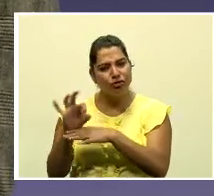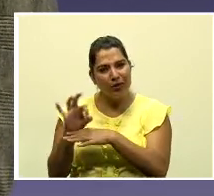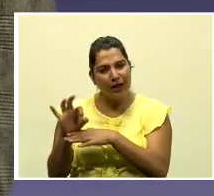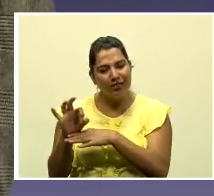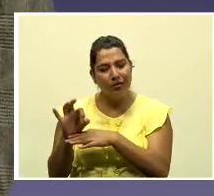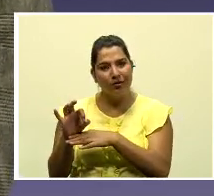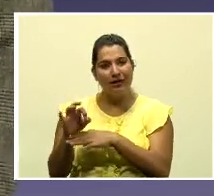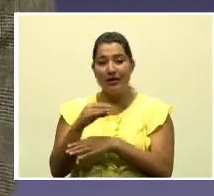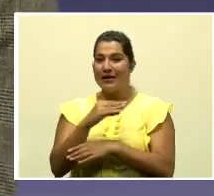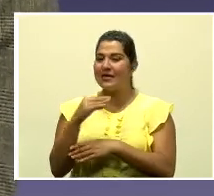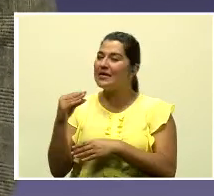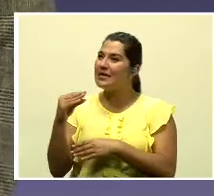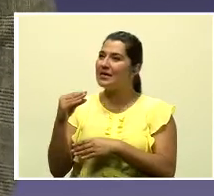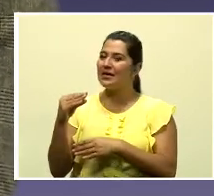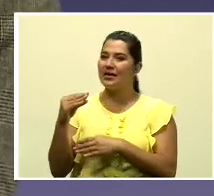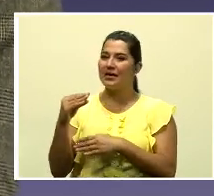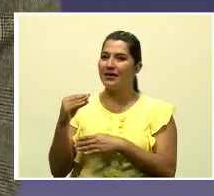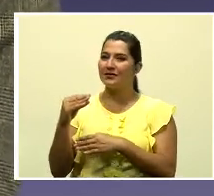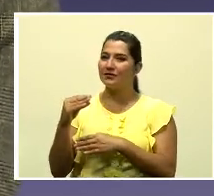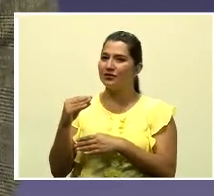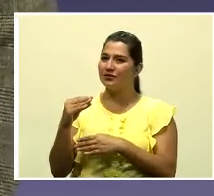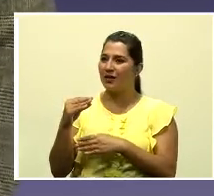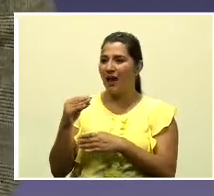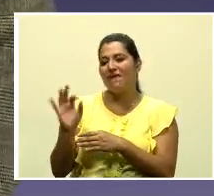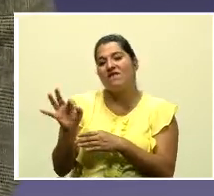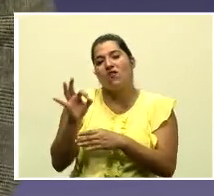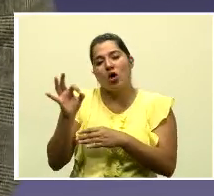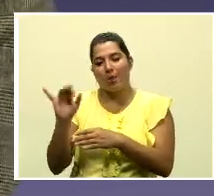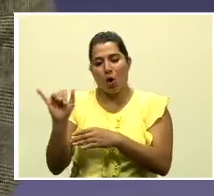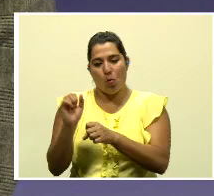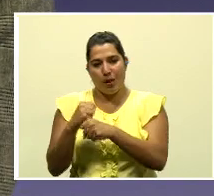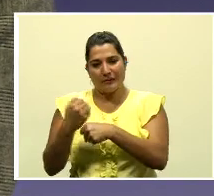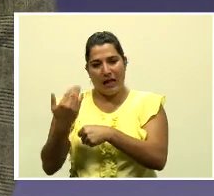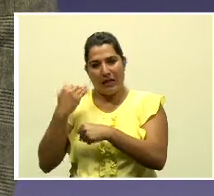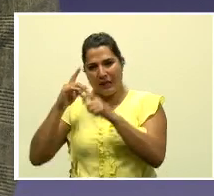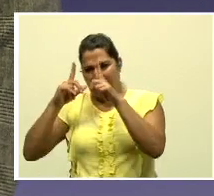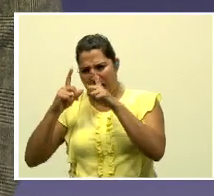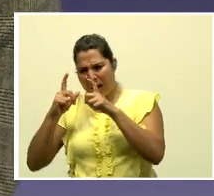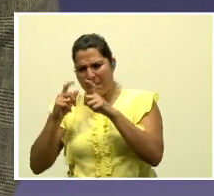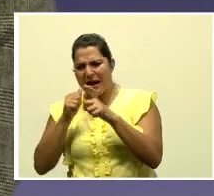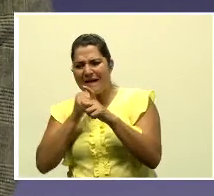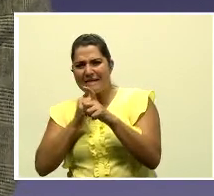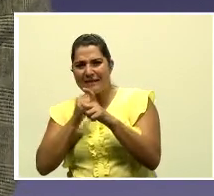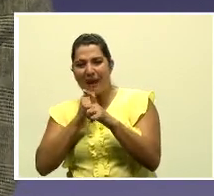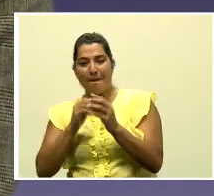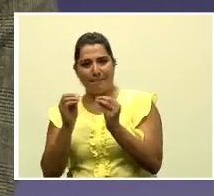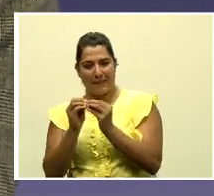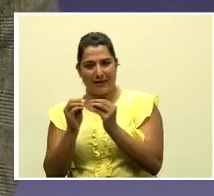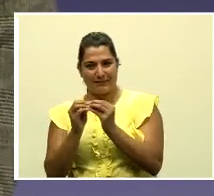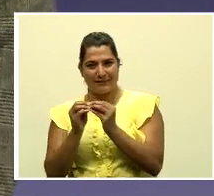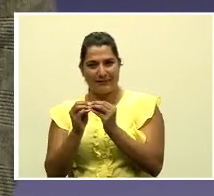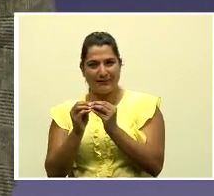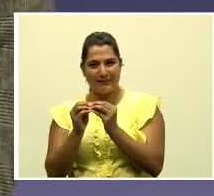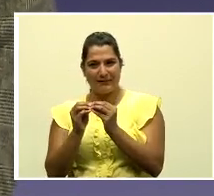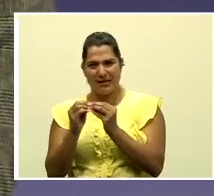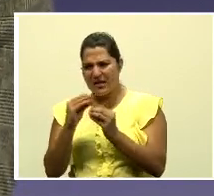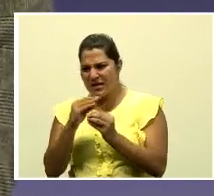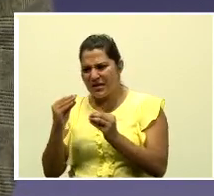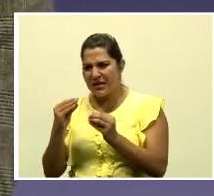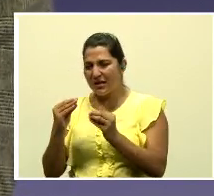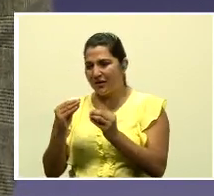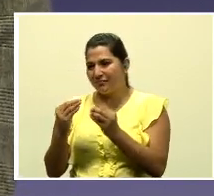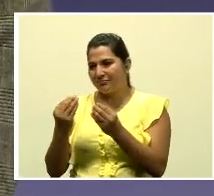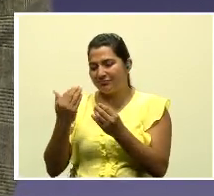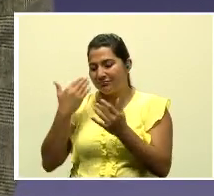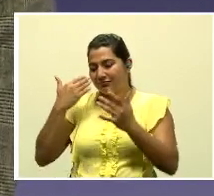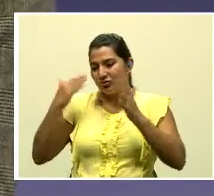eso es que había una manera en la construcción antes que era muy resistente y como por ser piezas